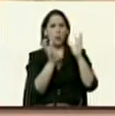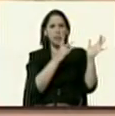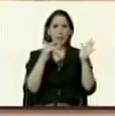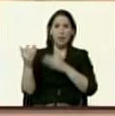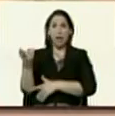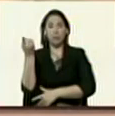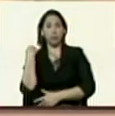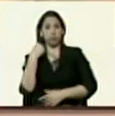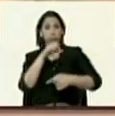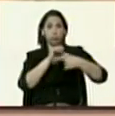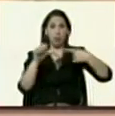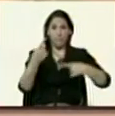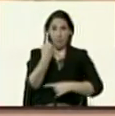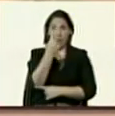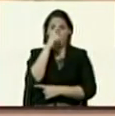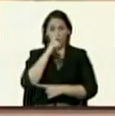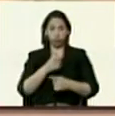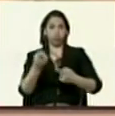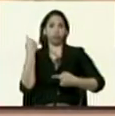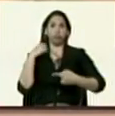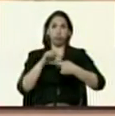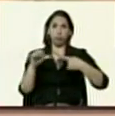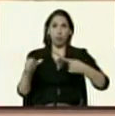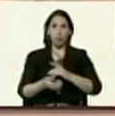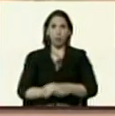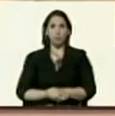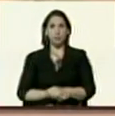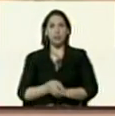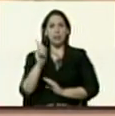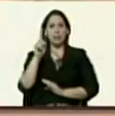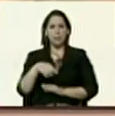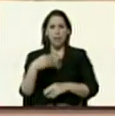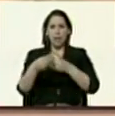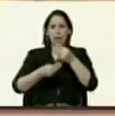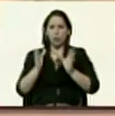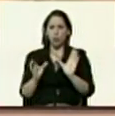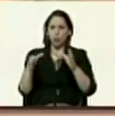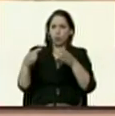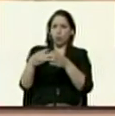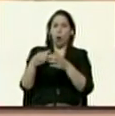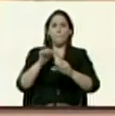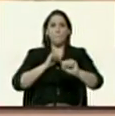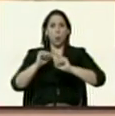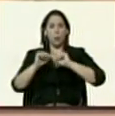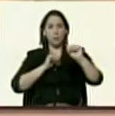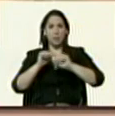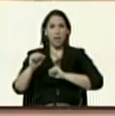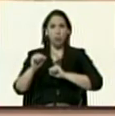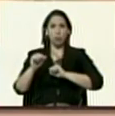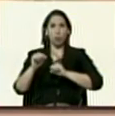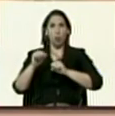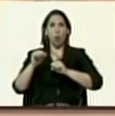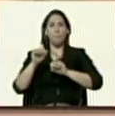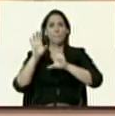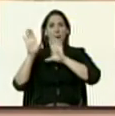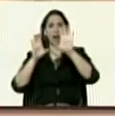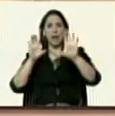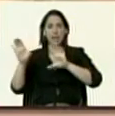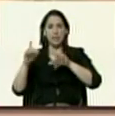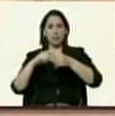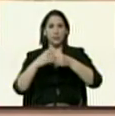semana exactamente, la realización de las reuniones del movimiento de países no alineados,